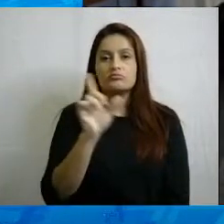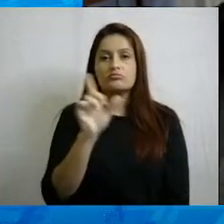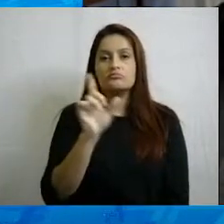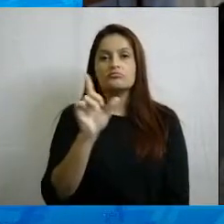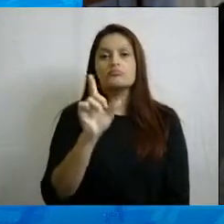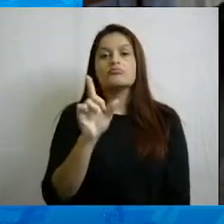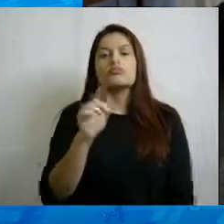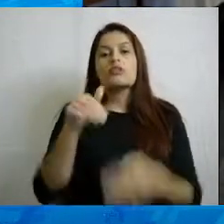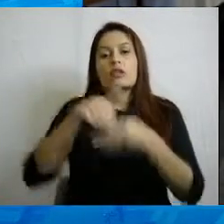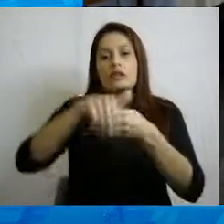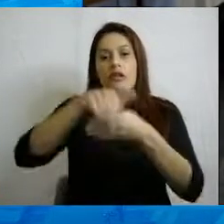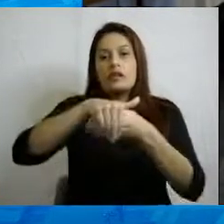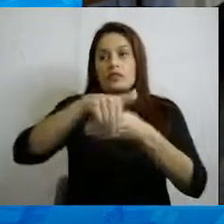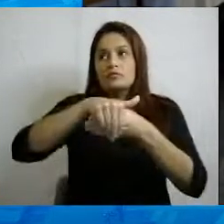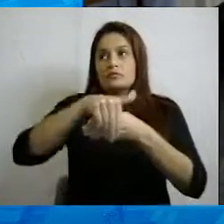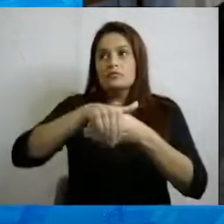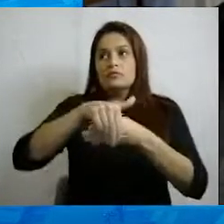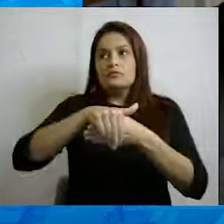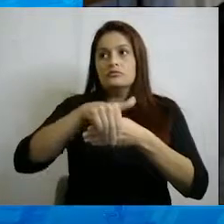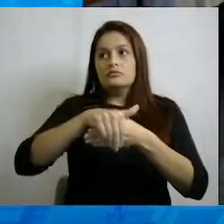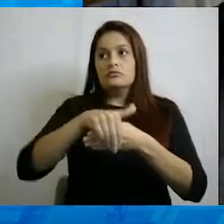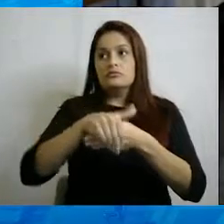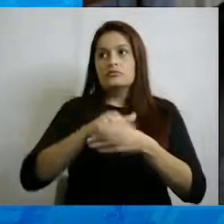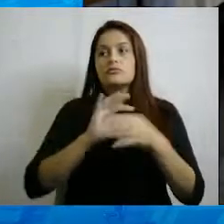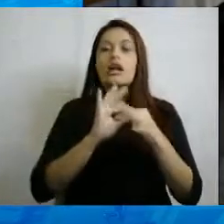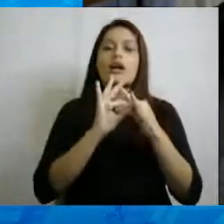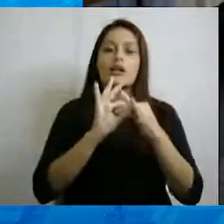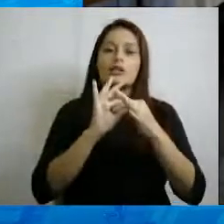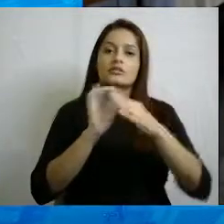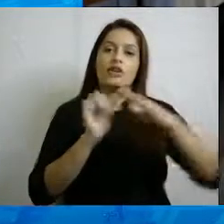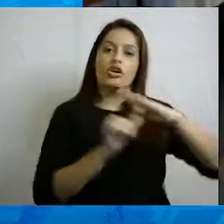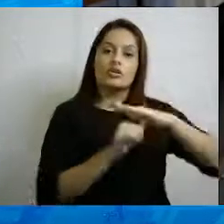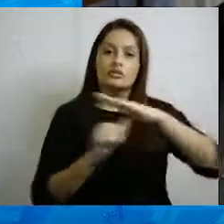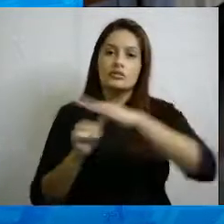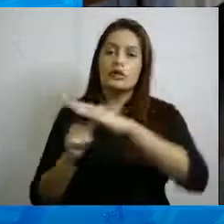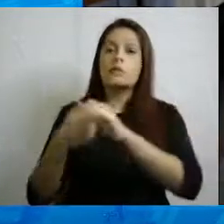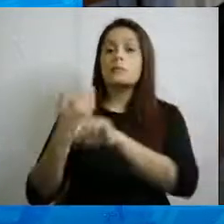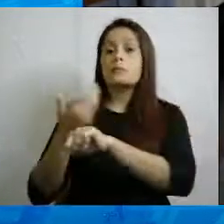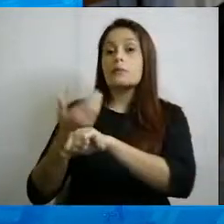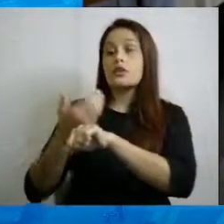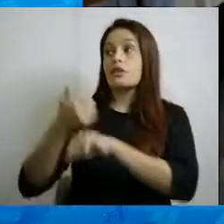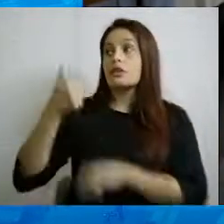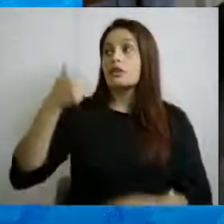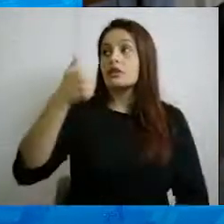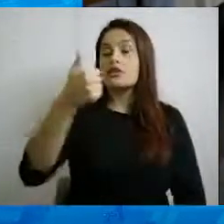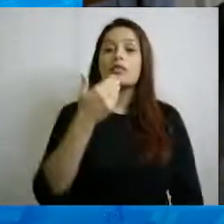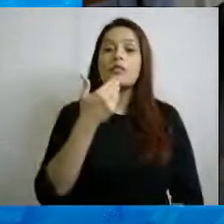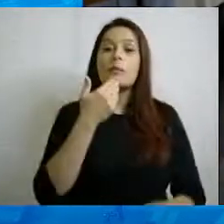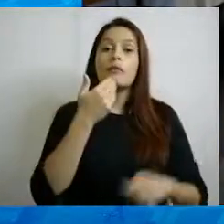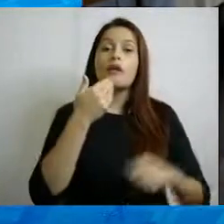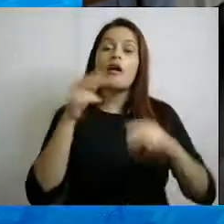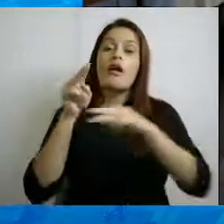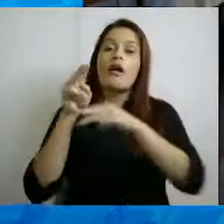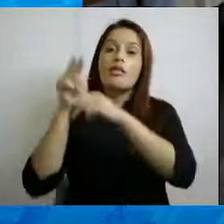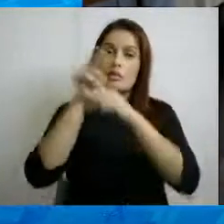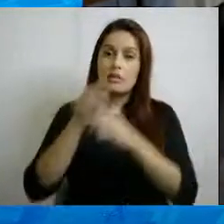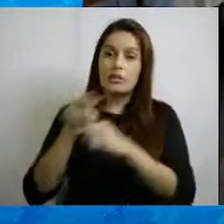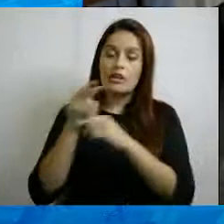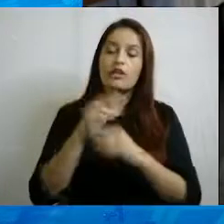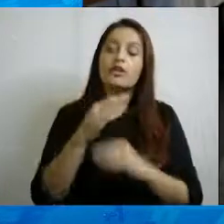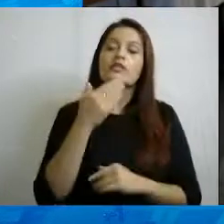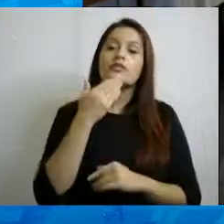en la tarde. Gracias, concejal. Le pido a la directora, al administrador, también a la